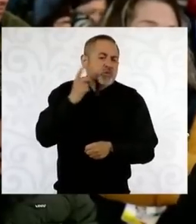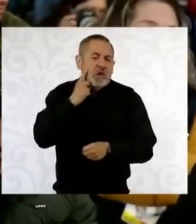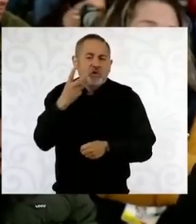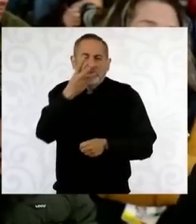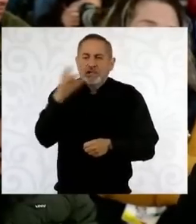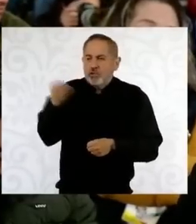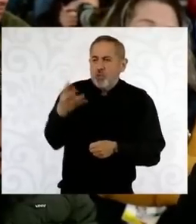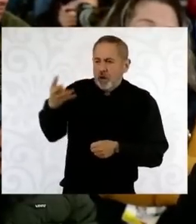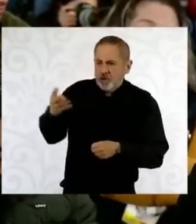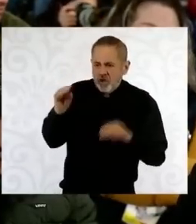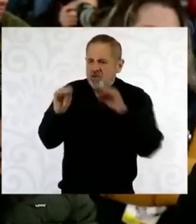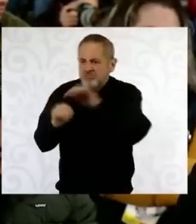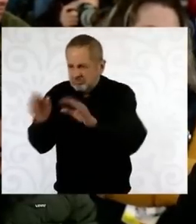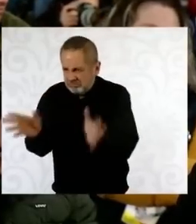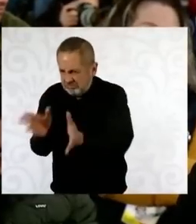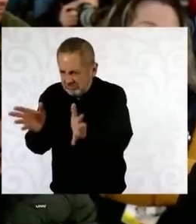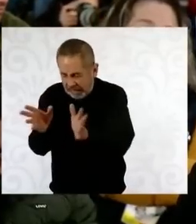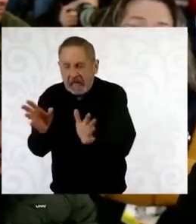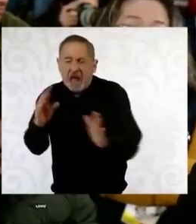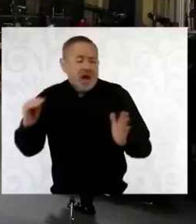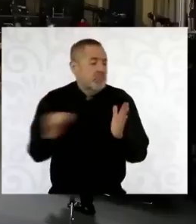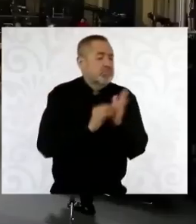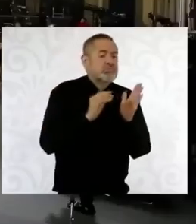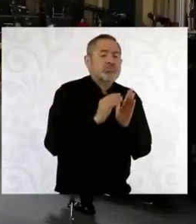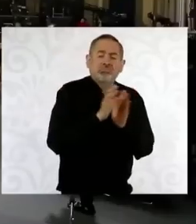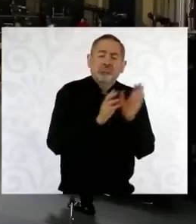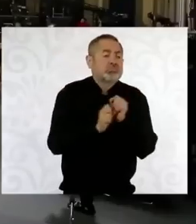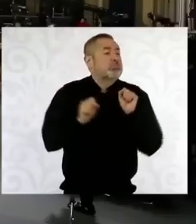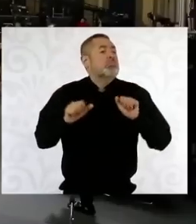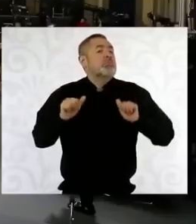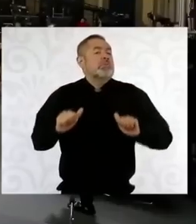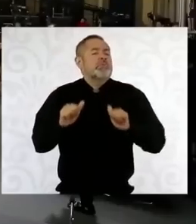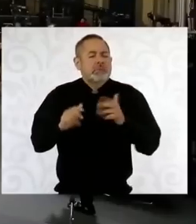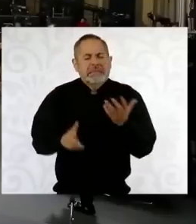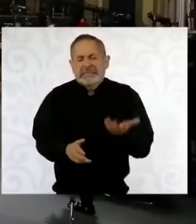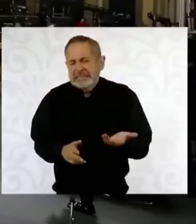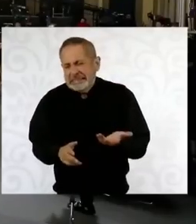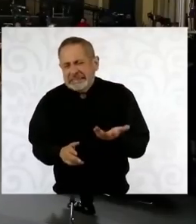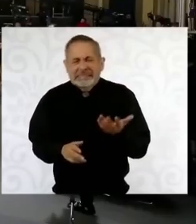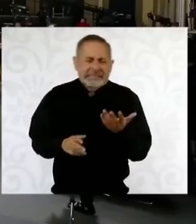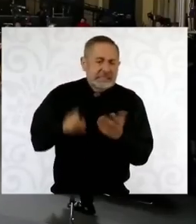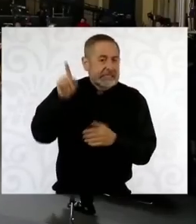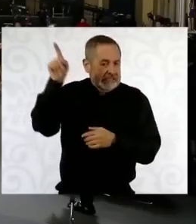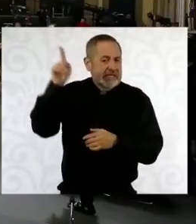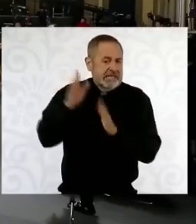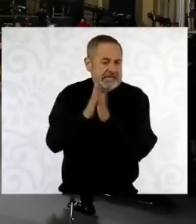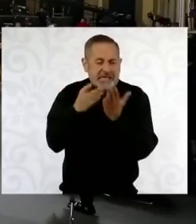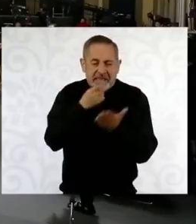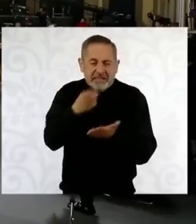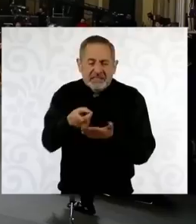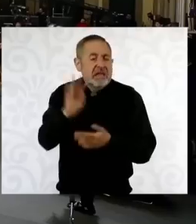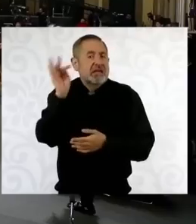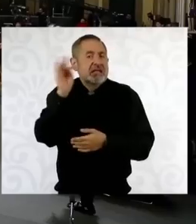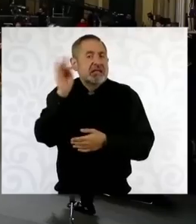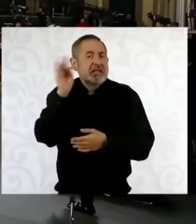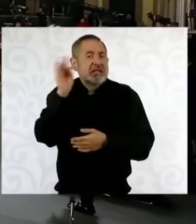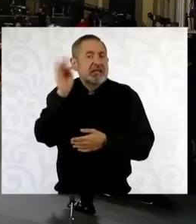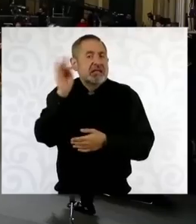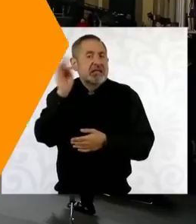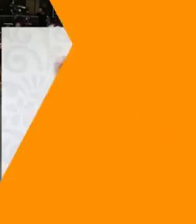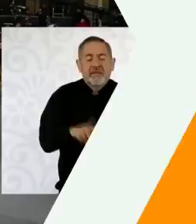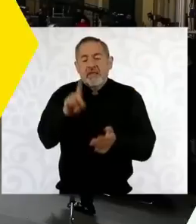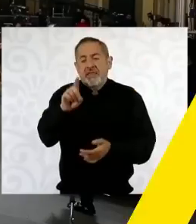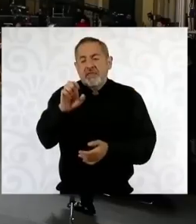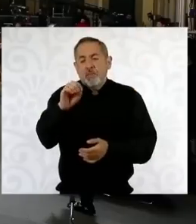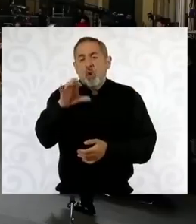mismo tiempo implica, según mencionan estos análisis, que se puede socavar la democracia.